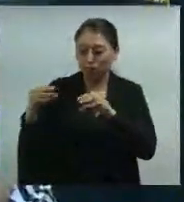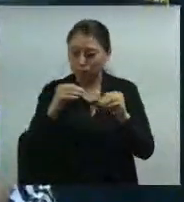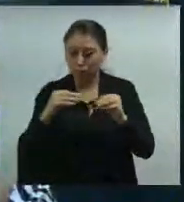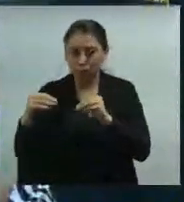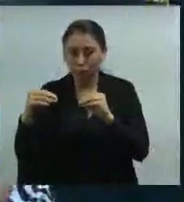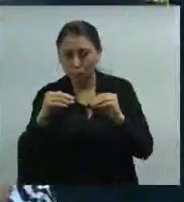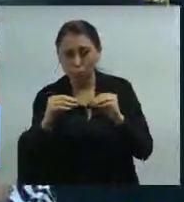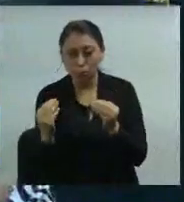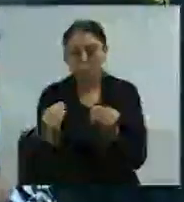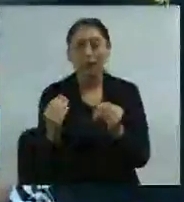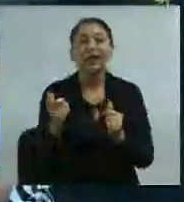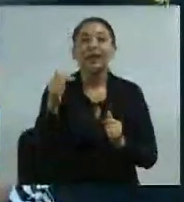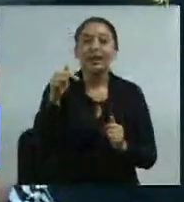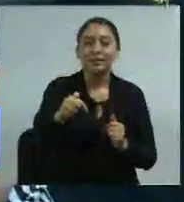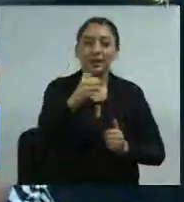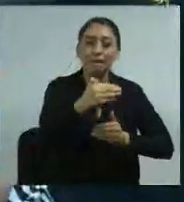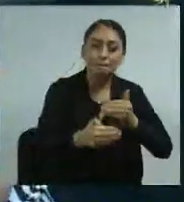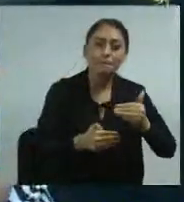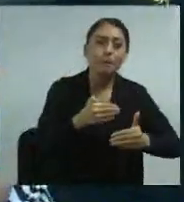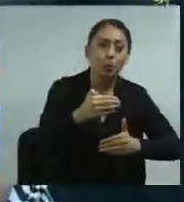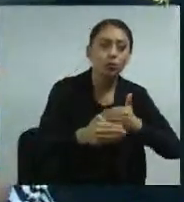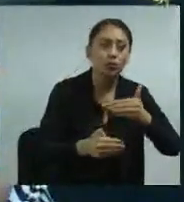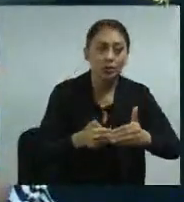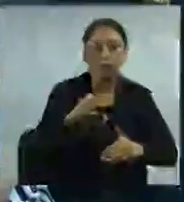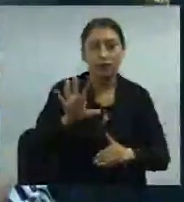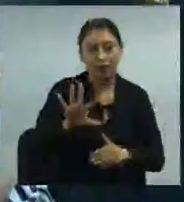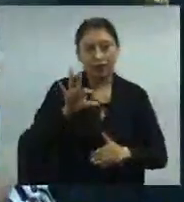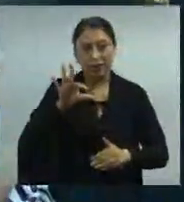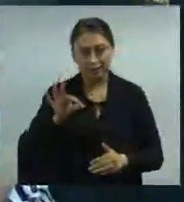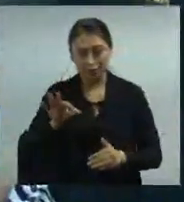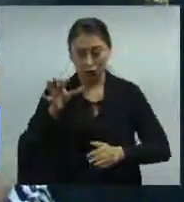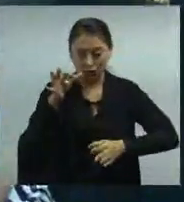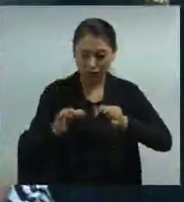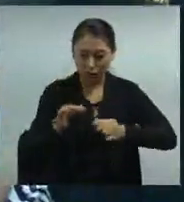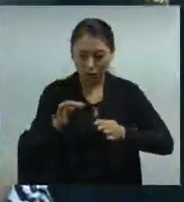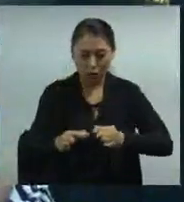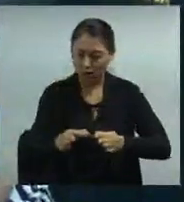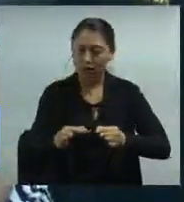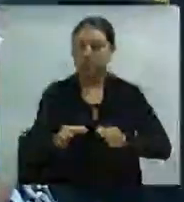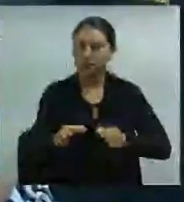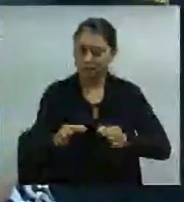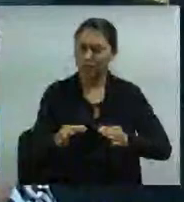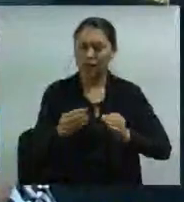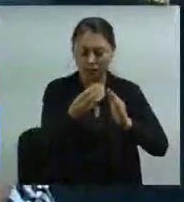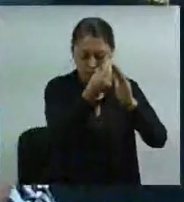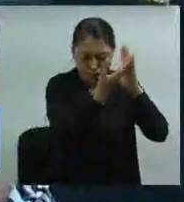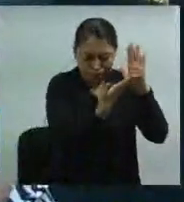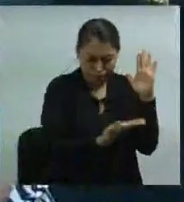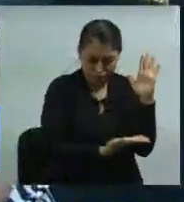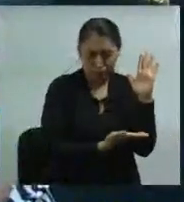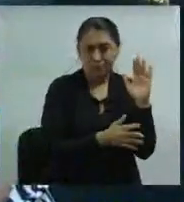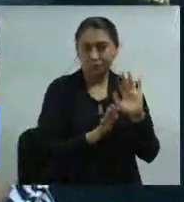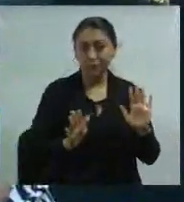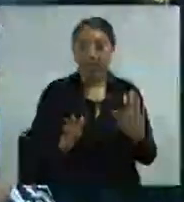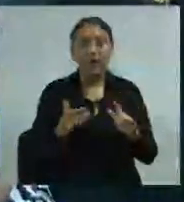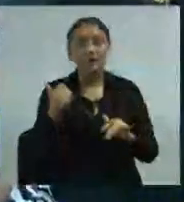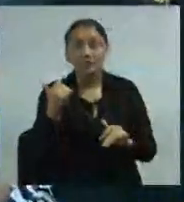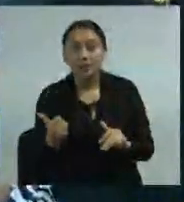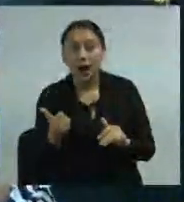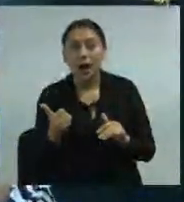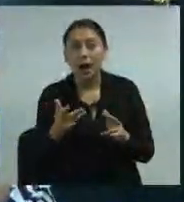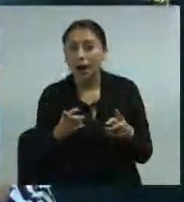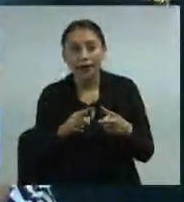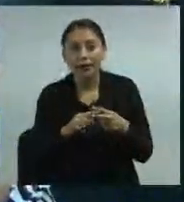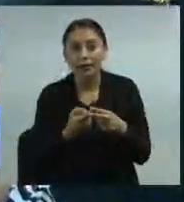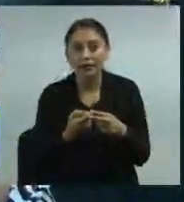que este proceso de elección de cortes pues pueda ser lo más transparente y que si ha iniciado